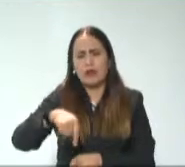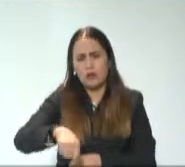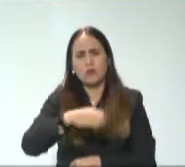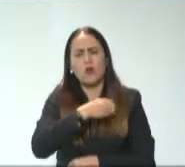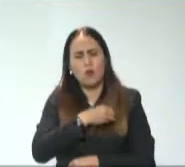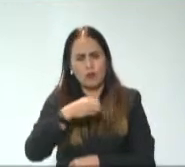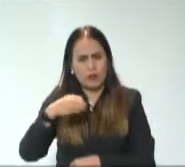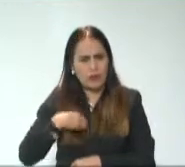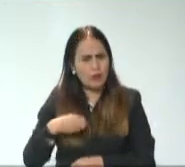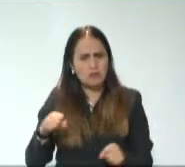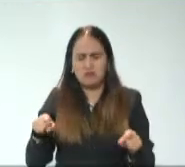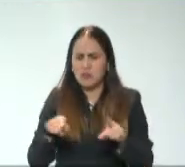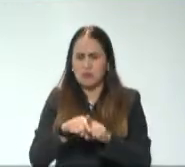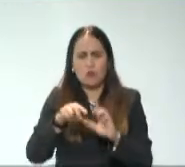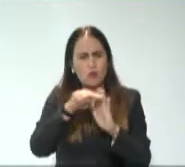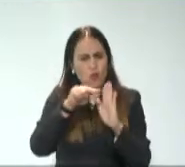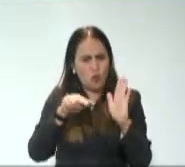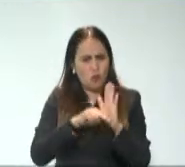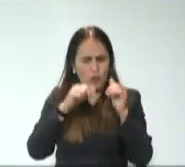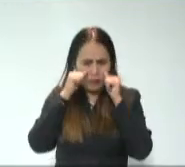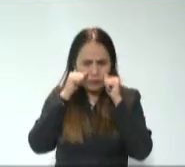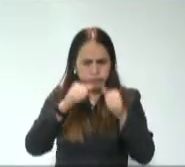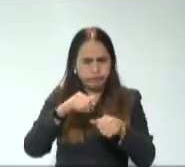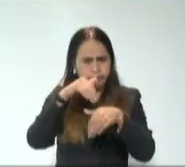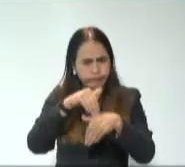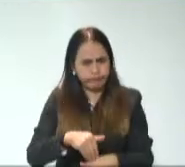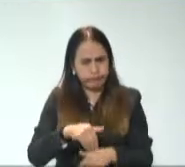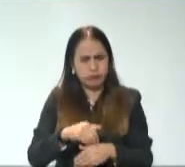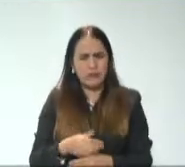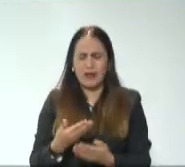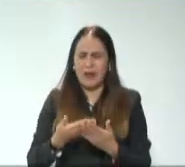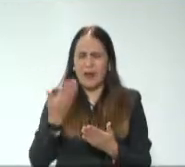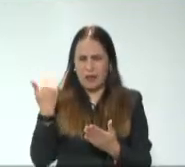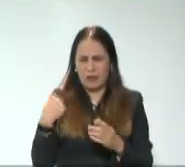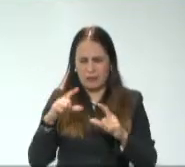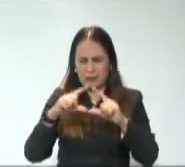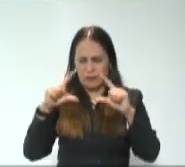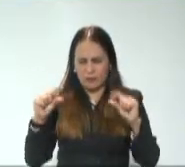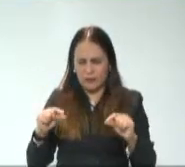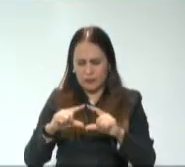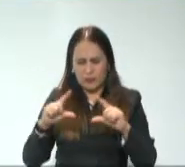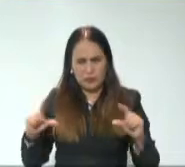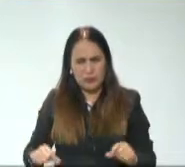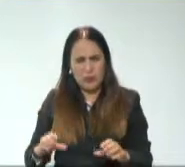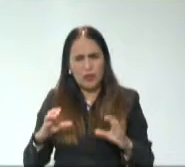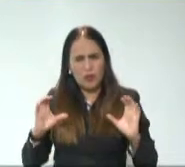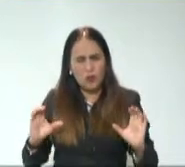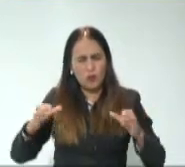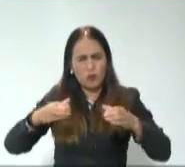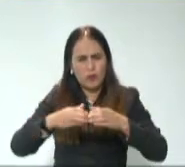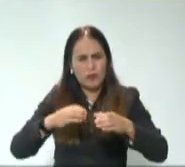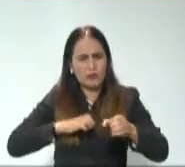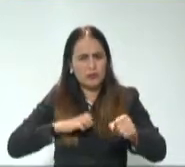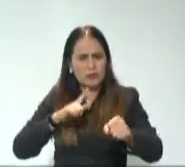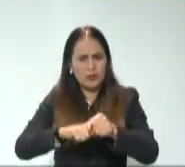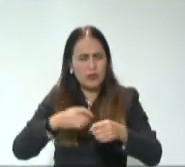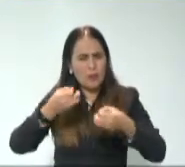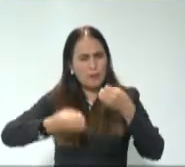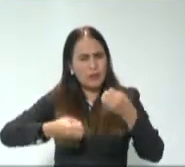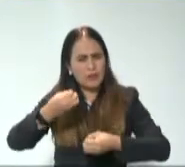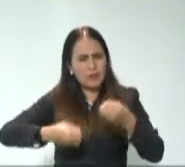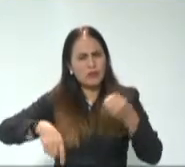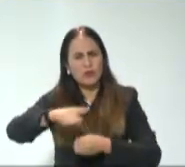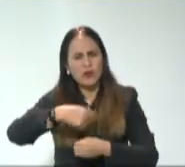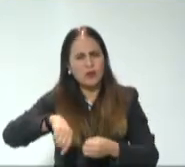la normatividad como se ha señalado en los párrafos anteriores el comité especializado de ministros resuelve